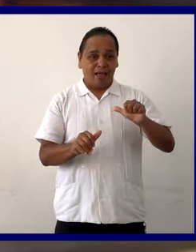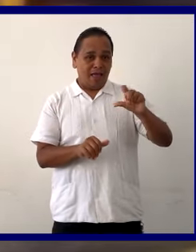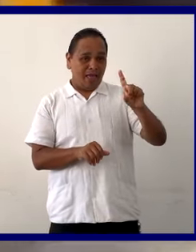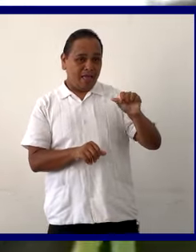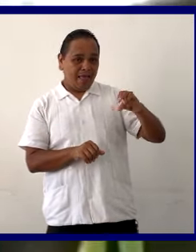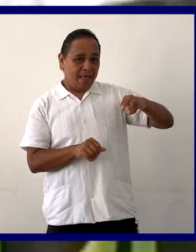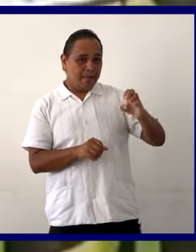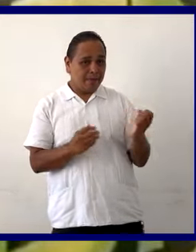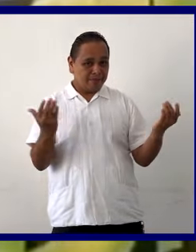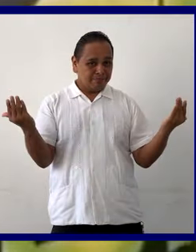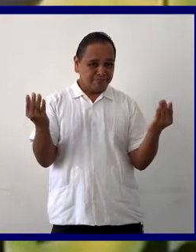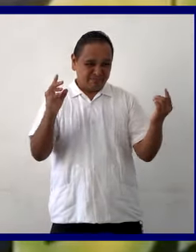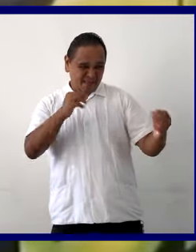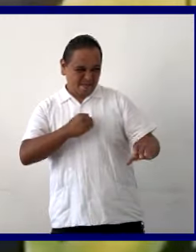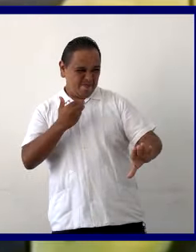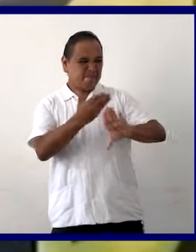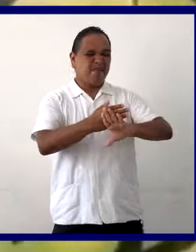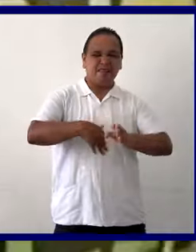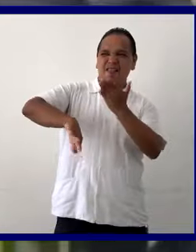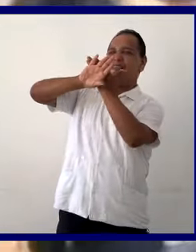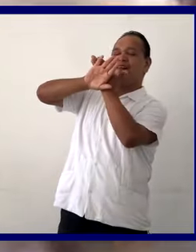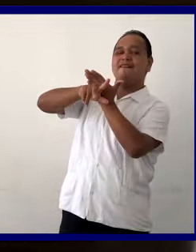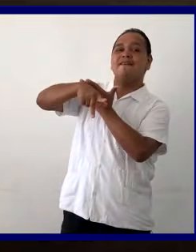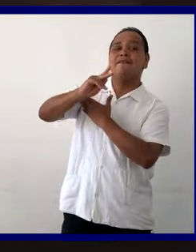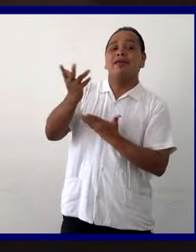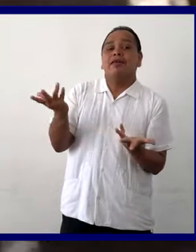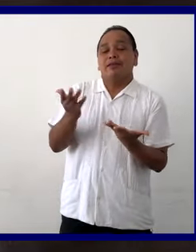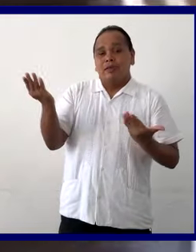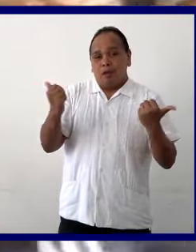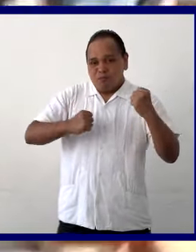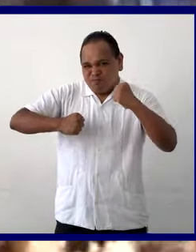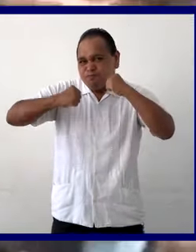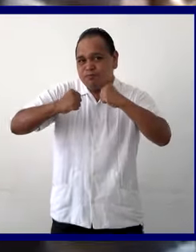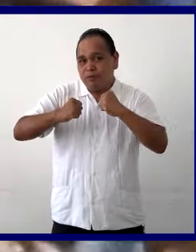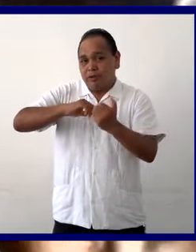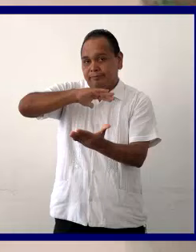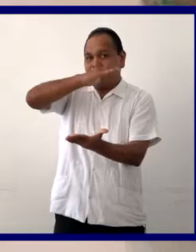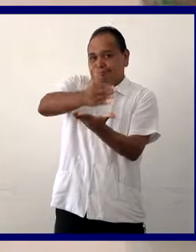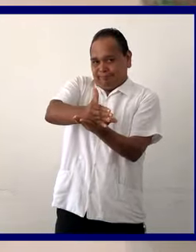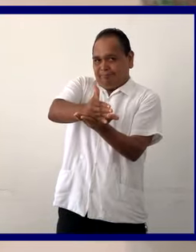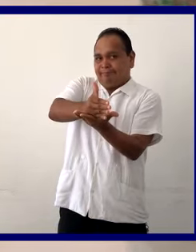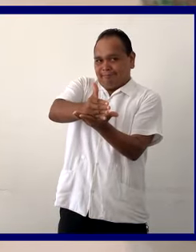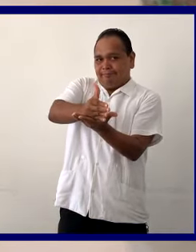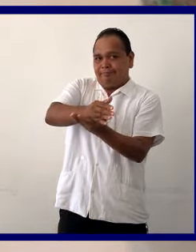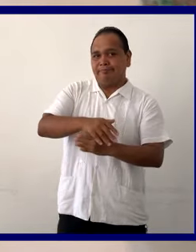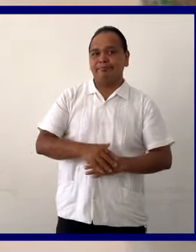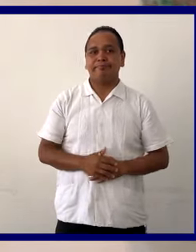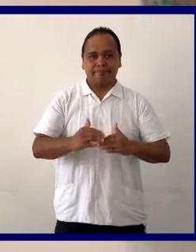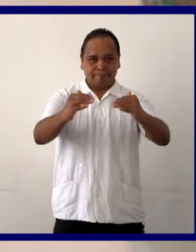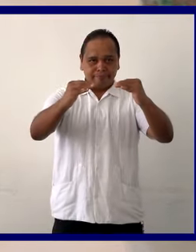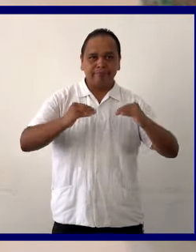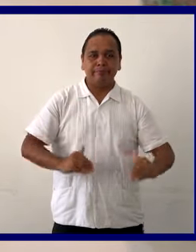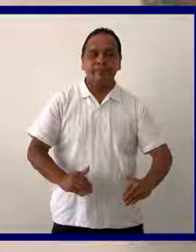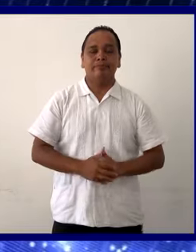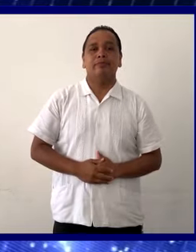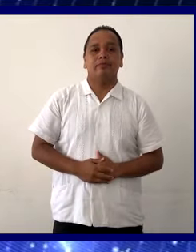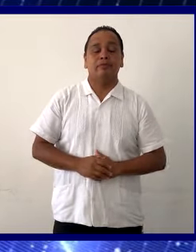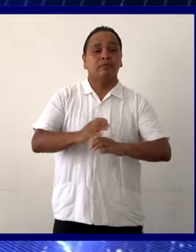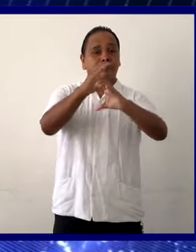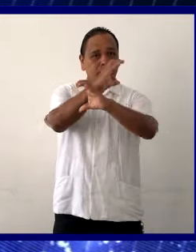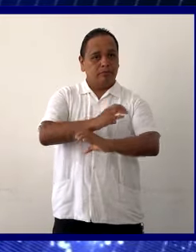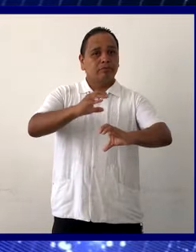denunció por lesiones, el actor asegura que la pelea sigue en pie, pero se pospondrá debido a este botellazo. La cantante Rosalía fue duramente criticada en